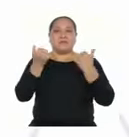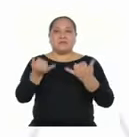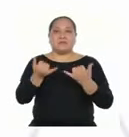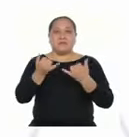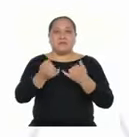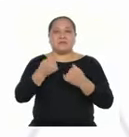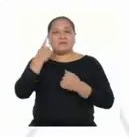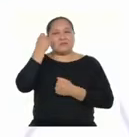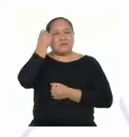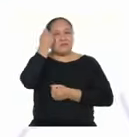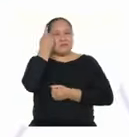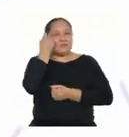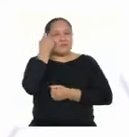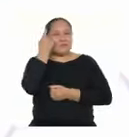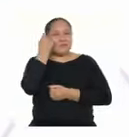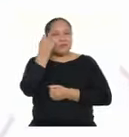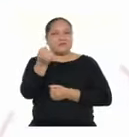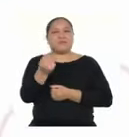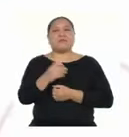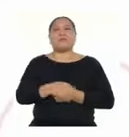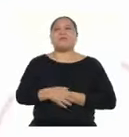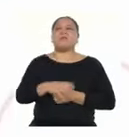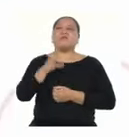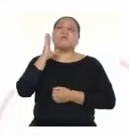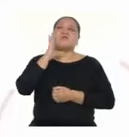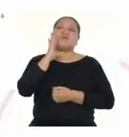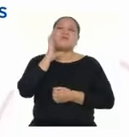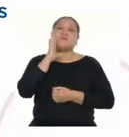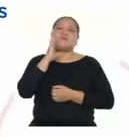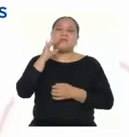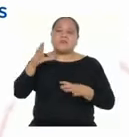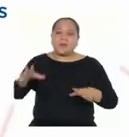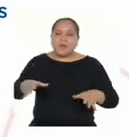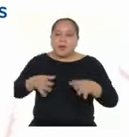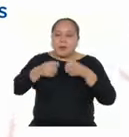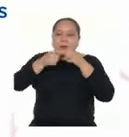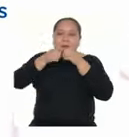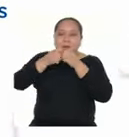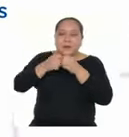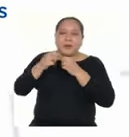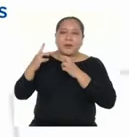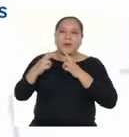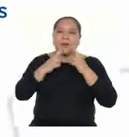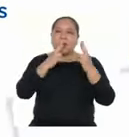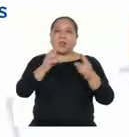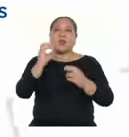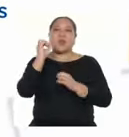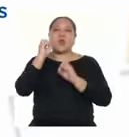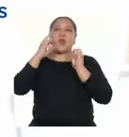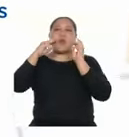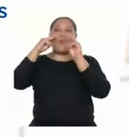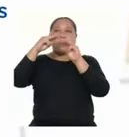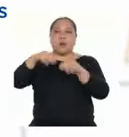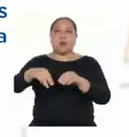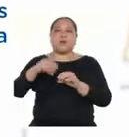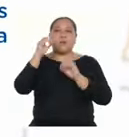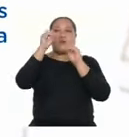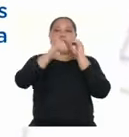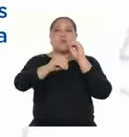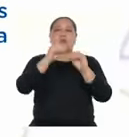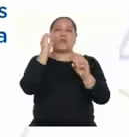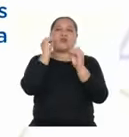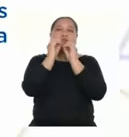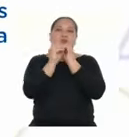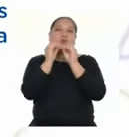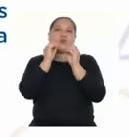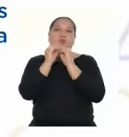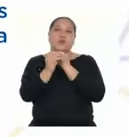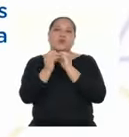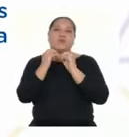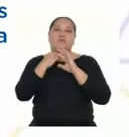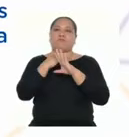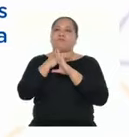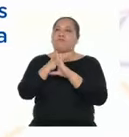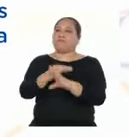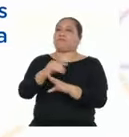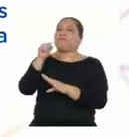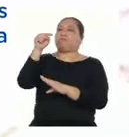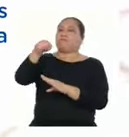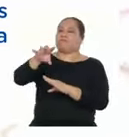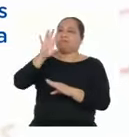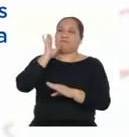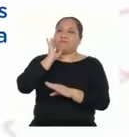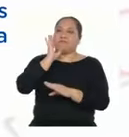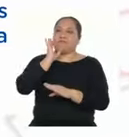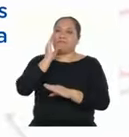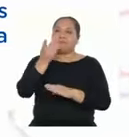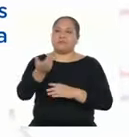comprender las consecuencias de la contaminación por plástico en los ríos o el mar y proponer alternativas para mitigar dicha